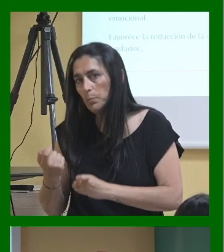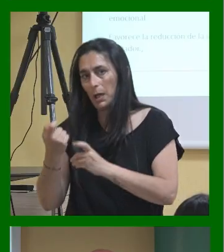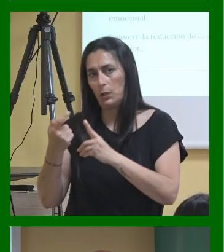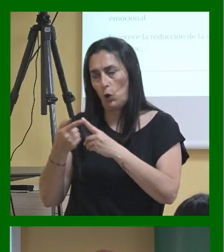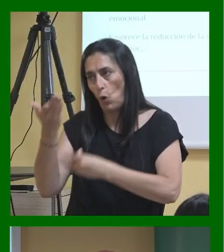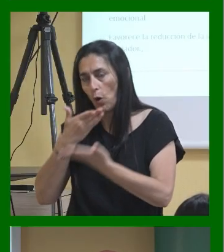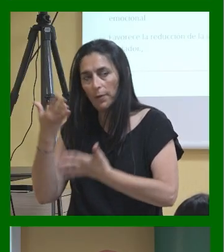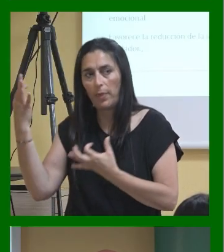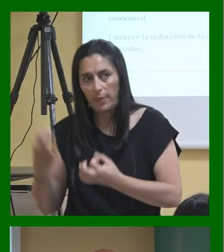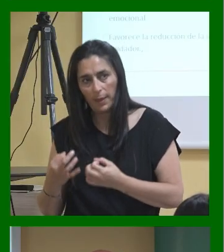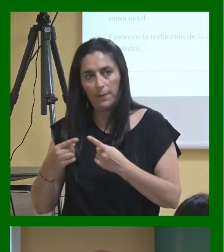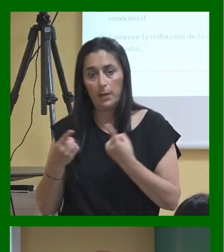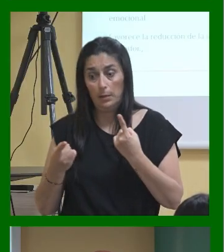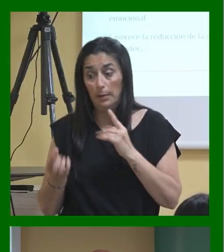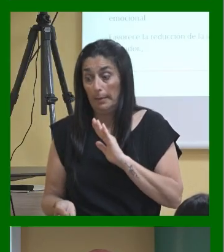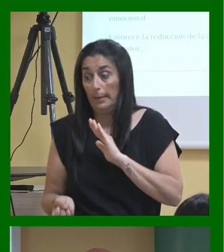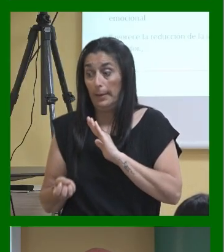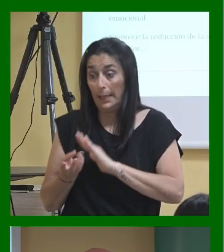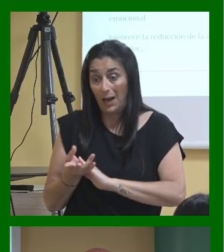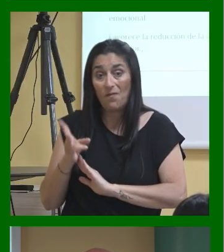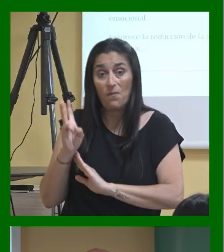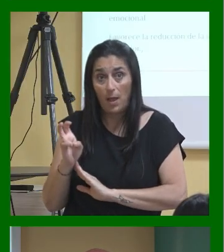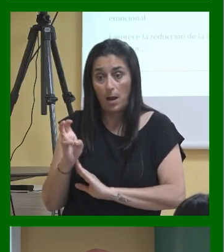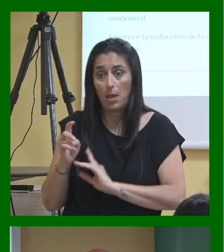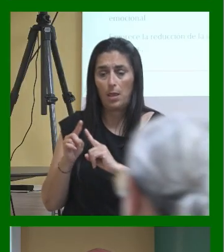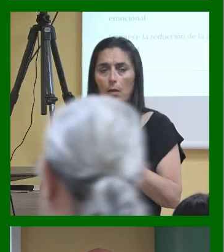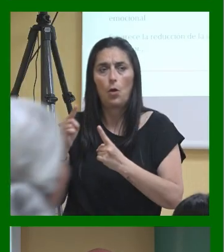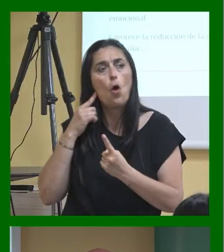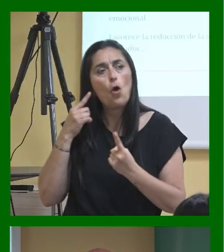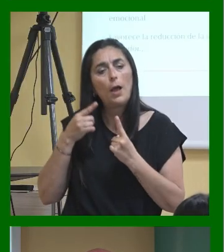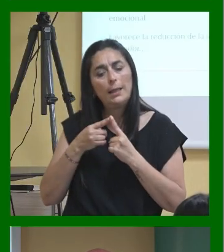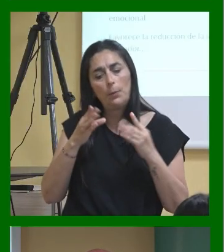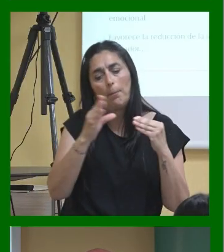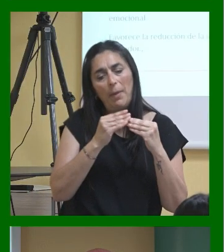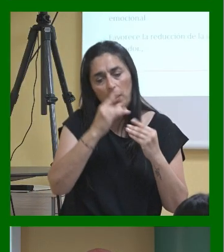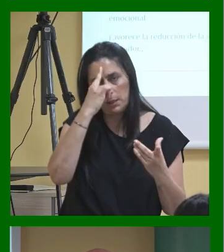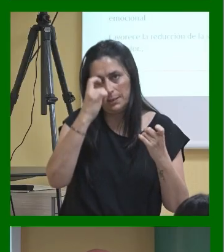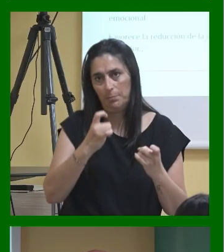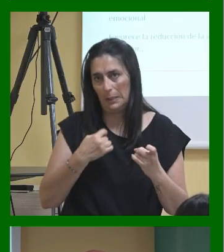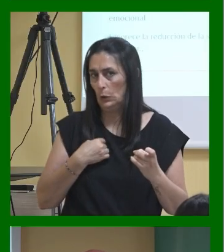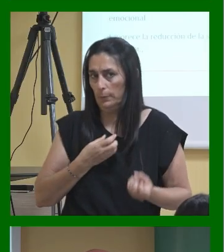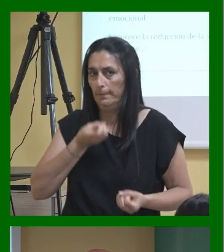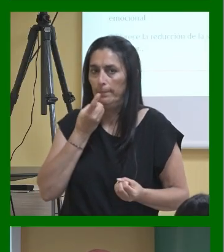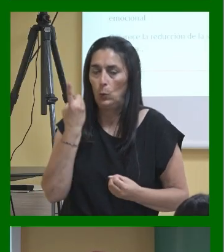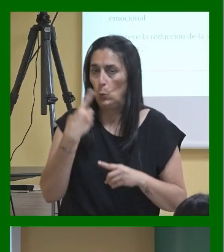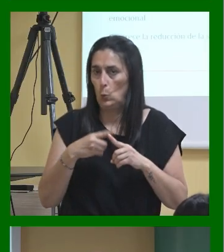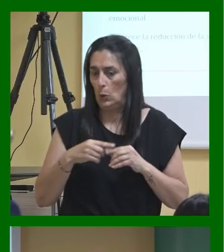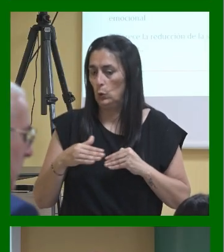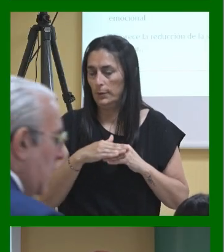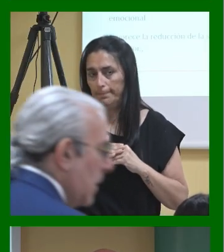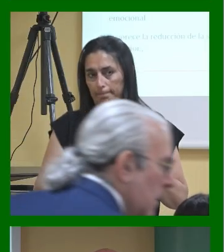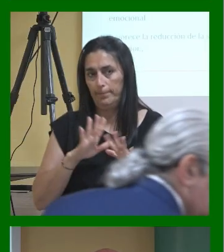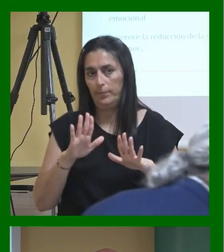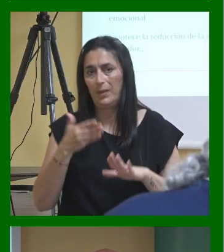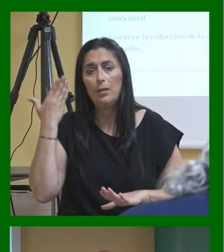muy importante en la creación y validación de escalas trabajar con pacientes expertos. Eso es una cosa que quería comentar, de lo poco que voy a comentar.